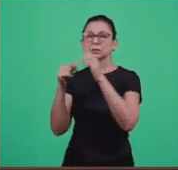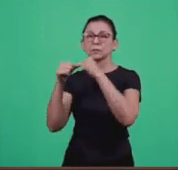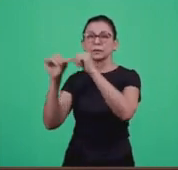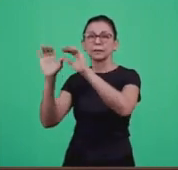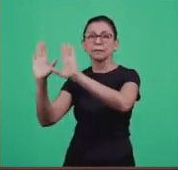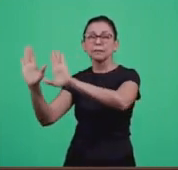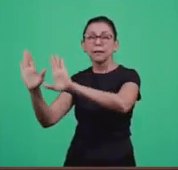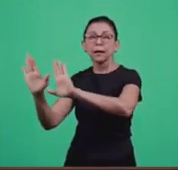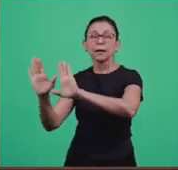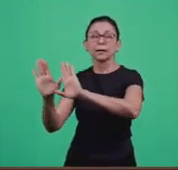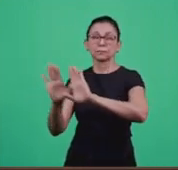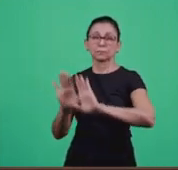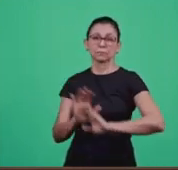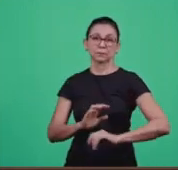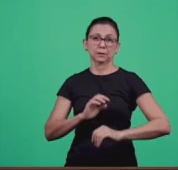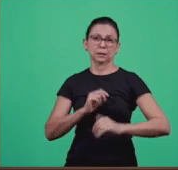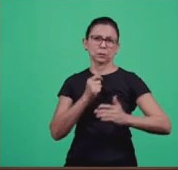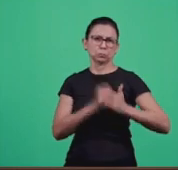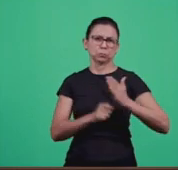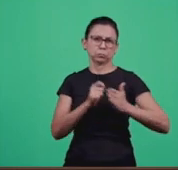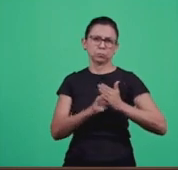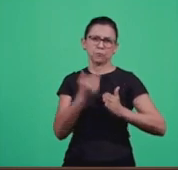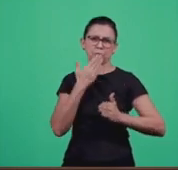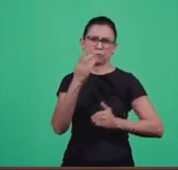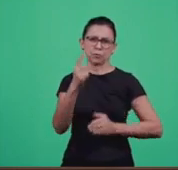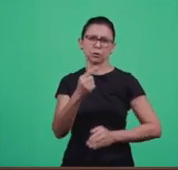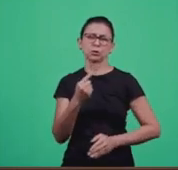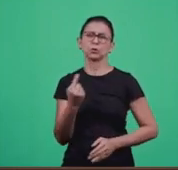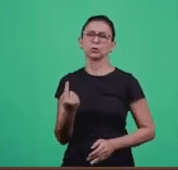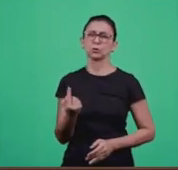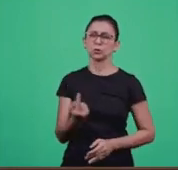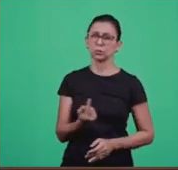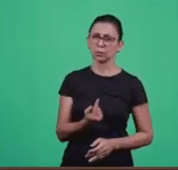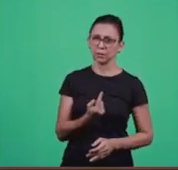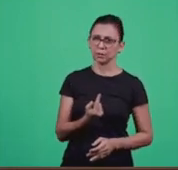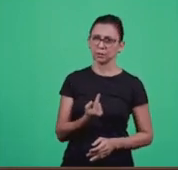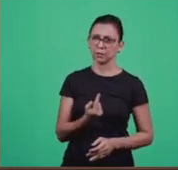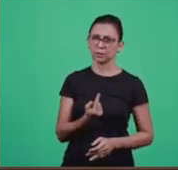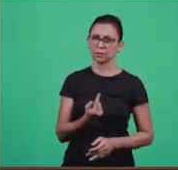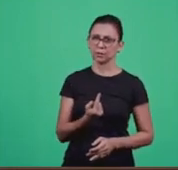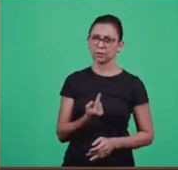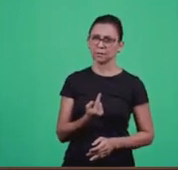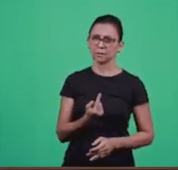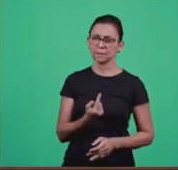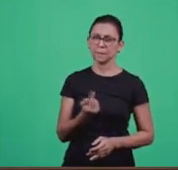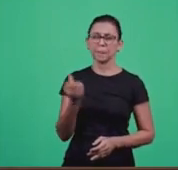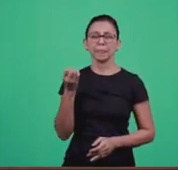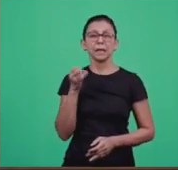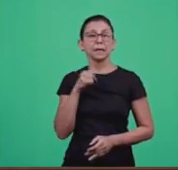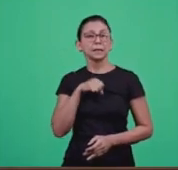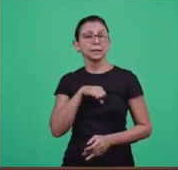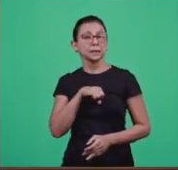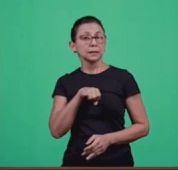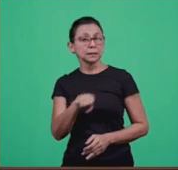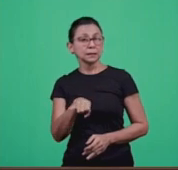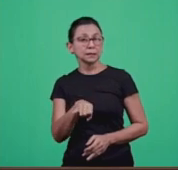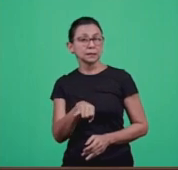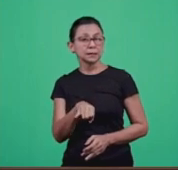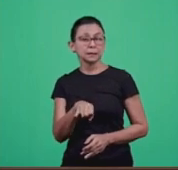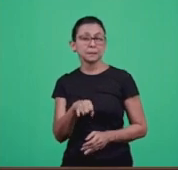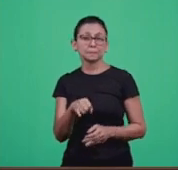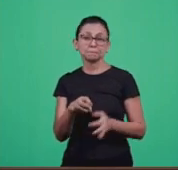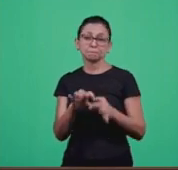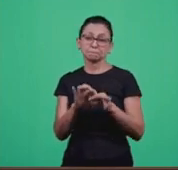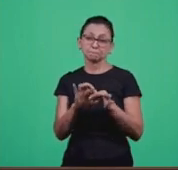nuestro abogado, Él intercede por nosotros, lucha nuestras batallas, mis queridos. Y si la comunión